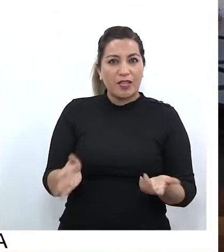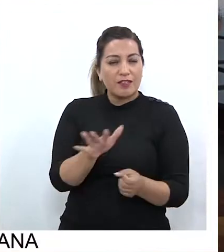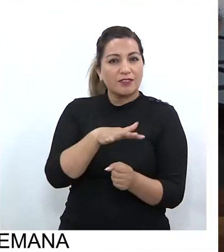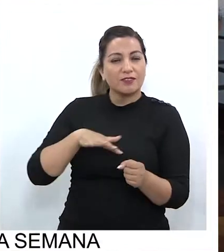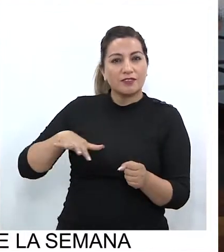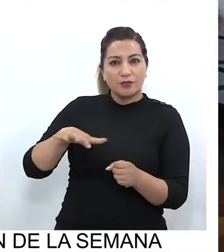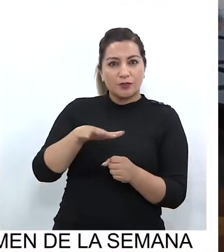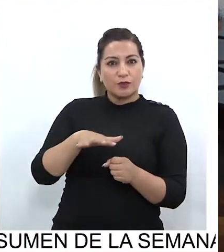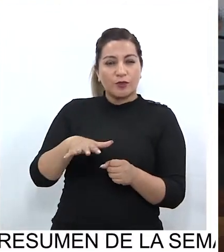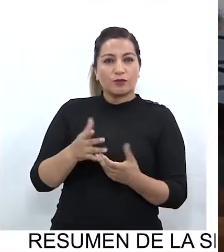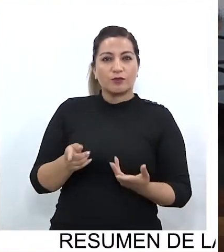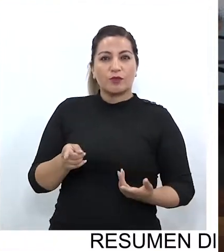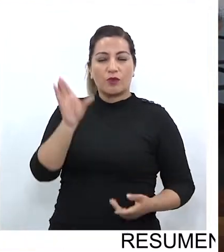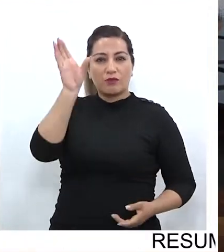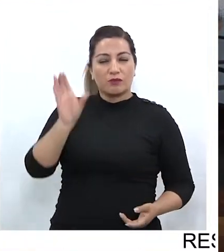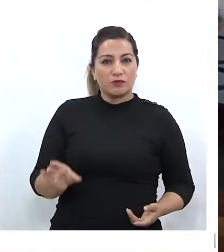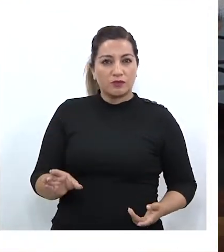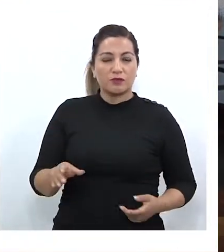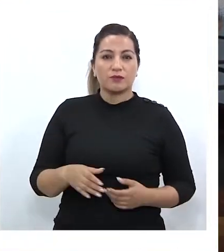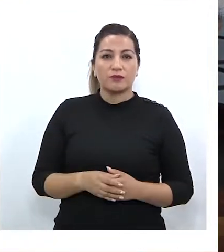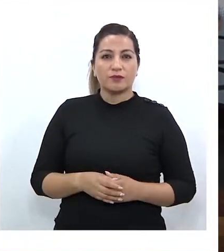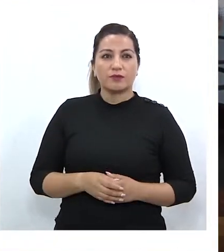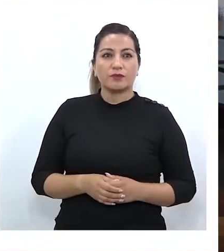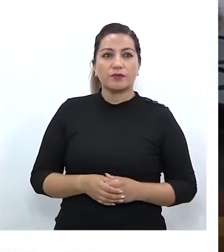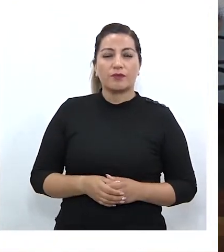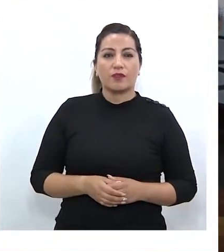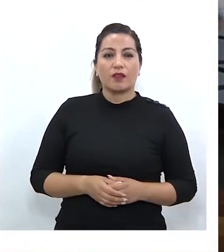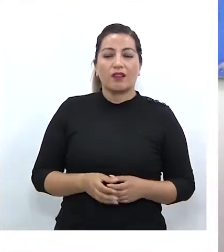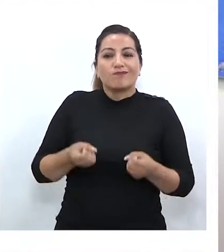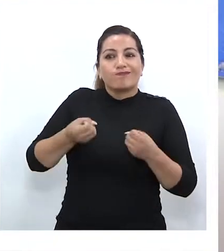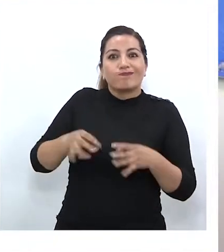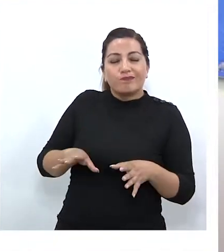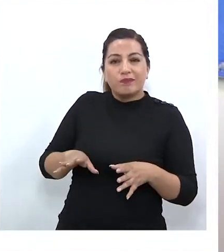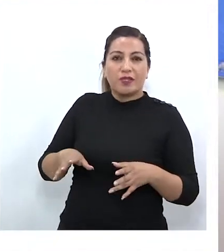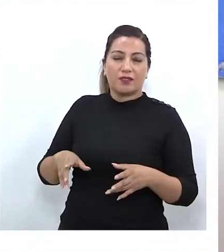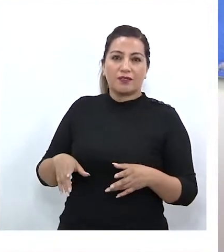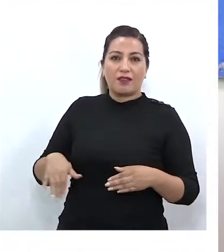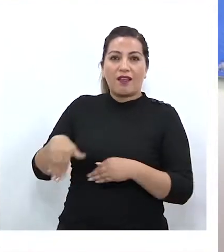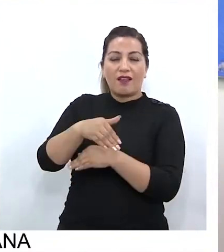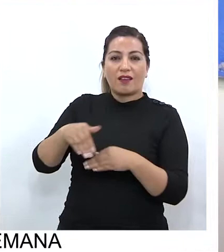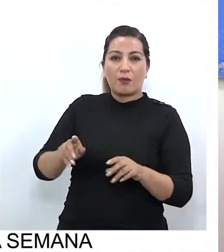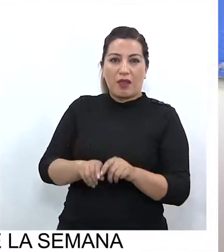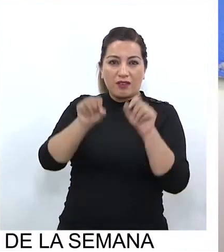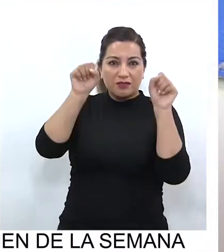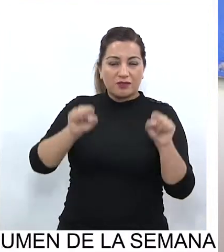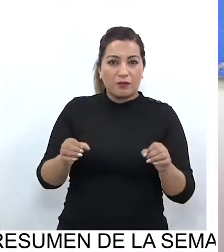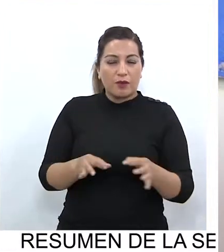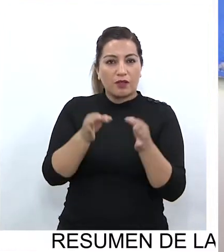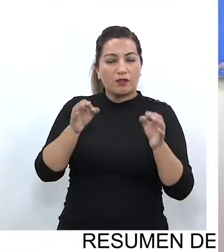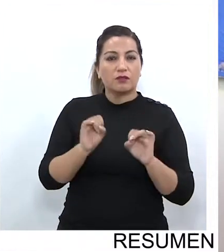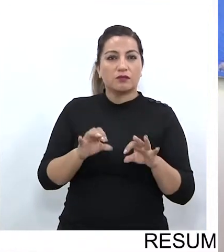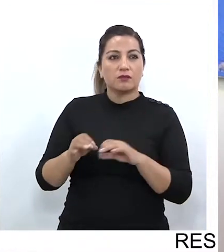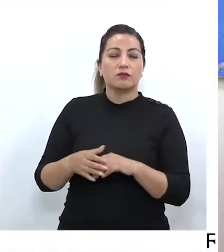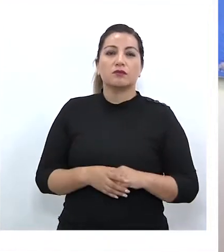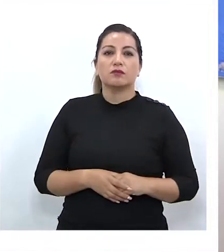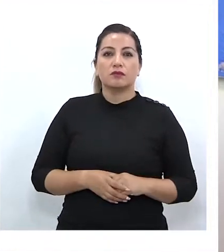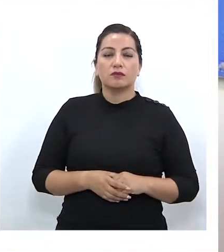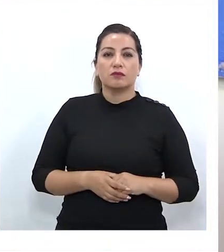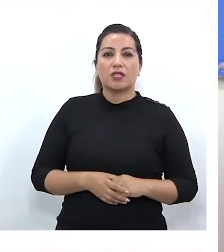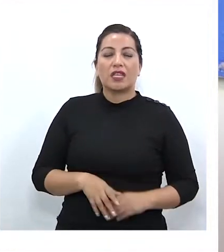digamos, impedir que ese chico, en definitiva, cierto, se pierda, entre comillas, cierto, para el sistema educacional? Sí, Chile tiene del